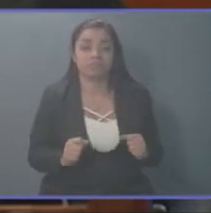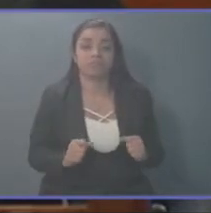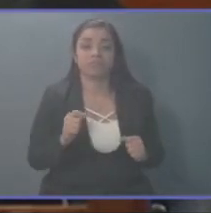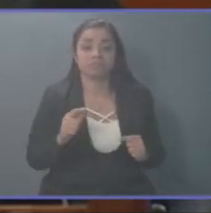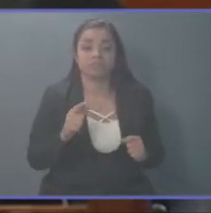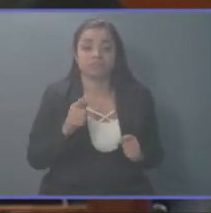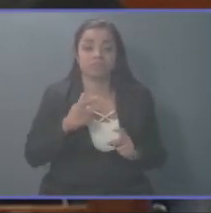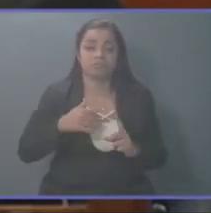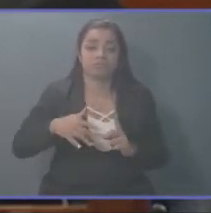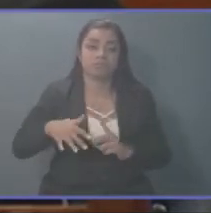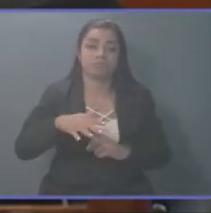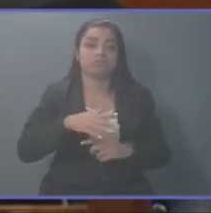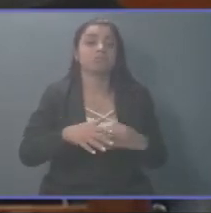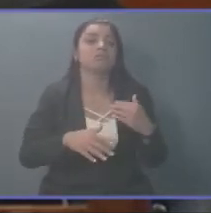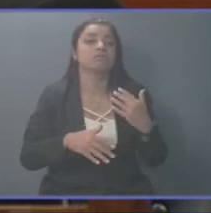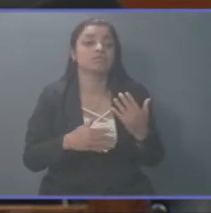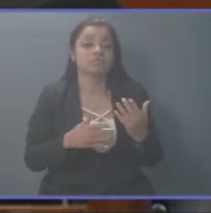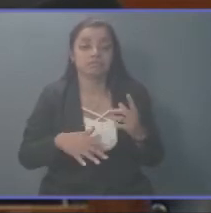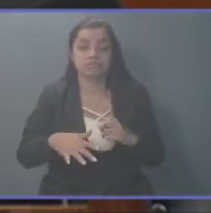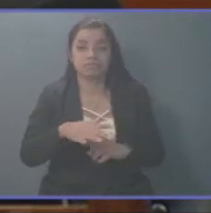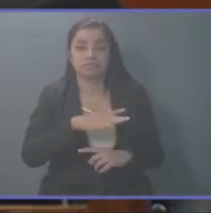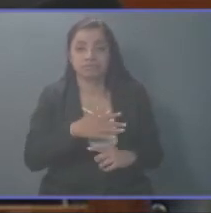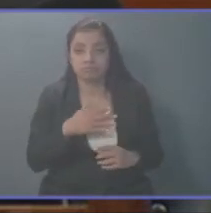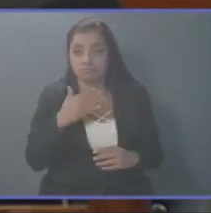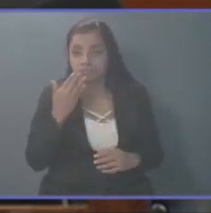una circunstancia